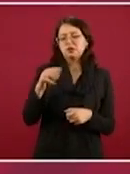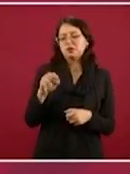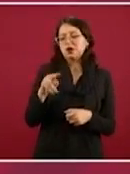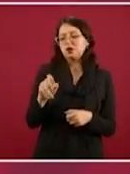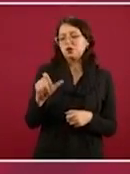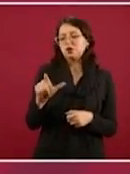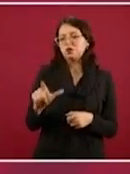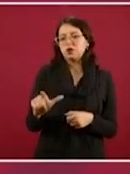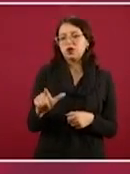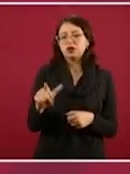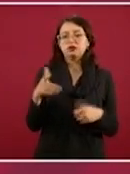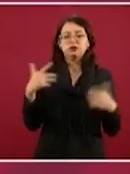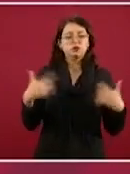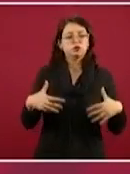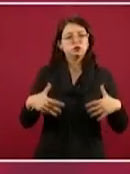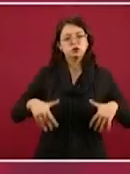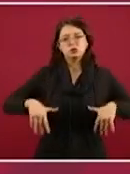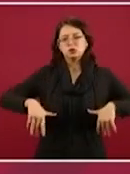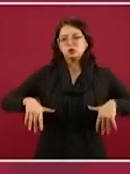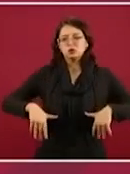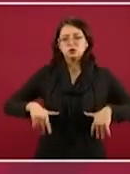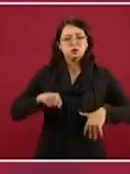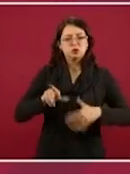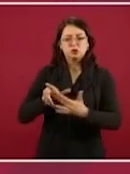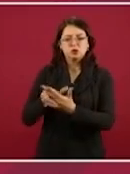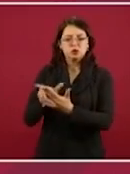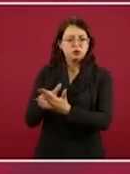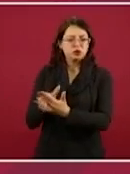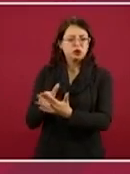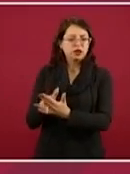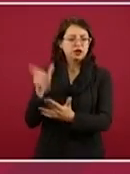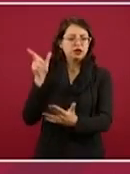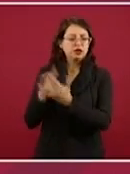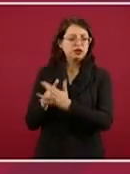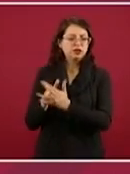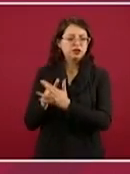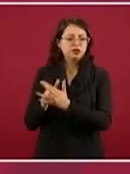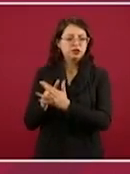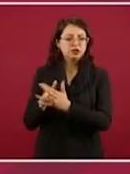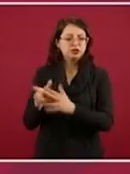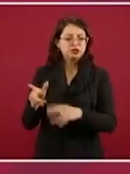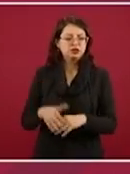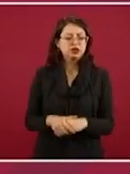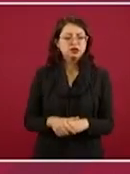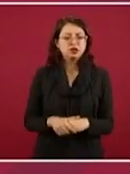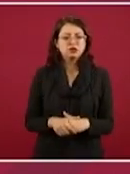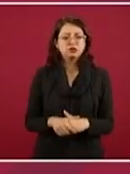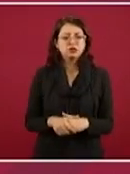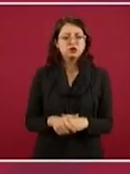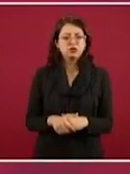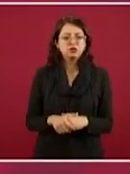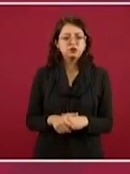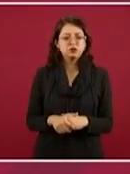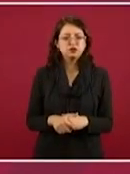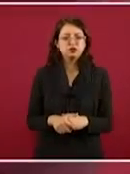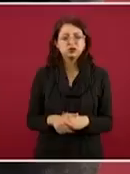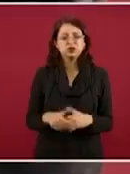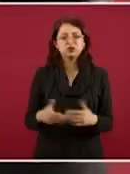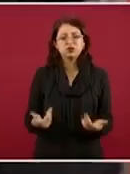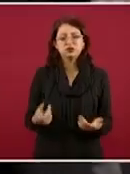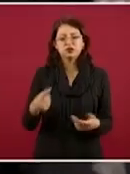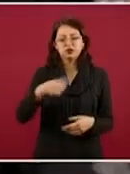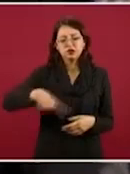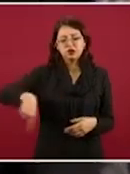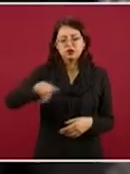que fue cobardemente asesinado, decía que en los estados, a diferencia de la